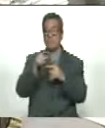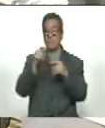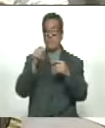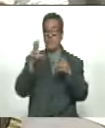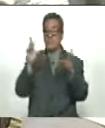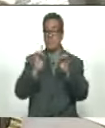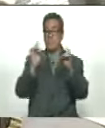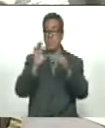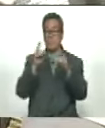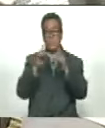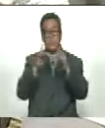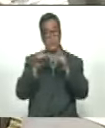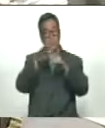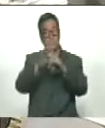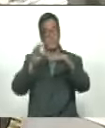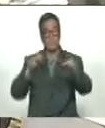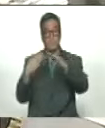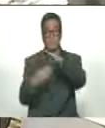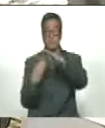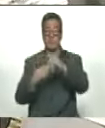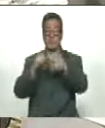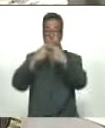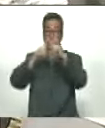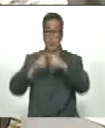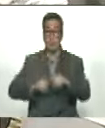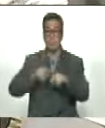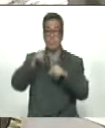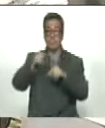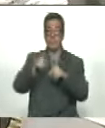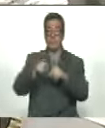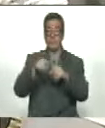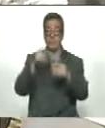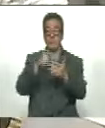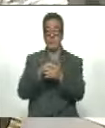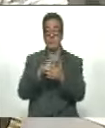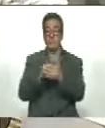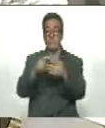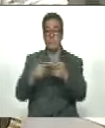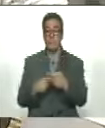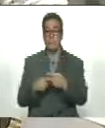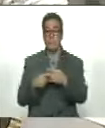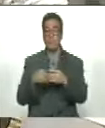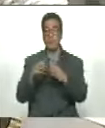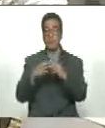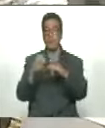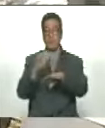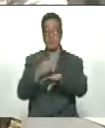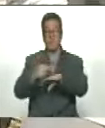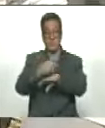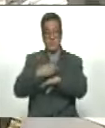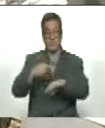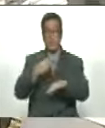desconexión de la base de cálculo para el situado constitucional de los estados y municipios.